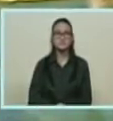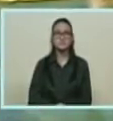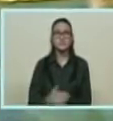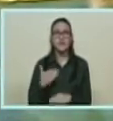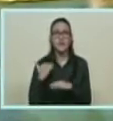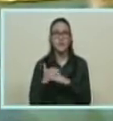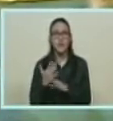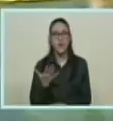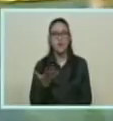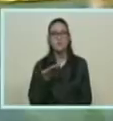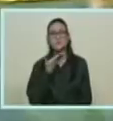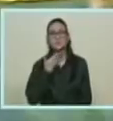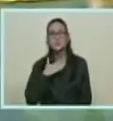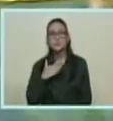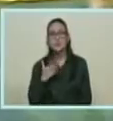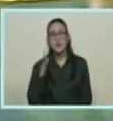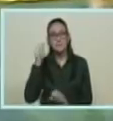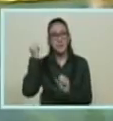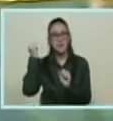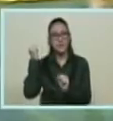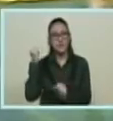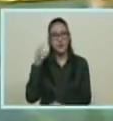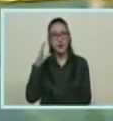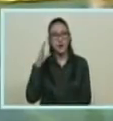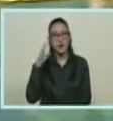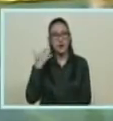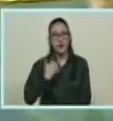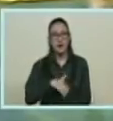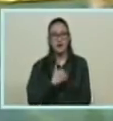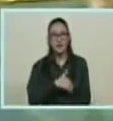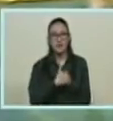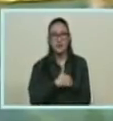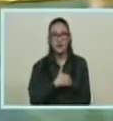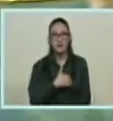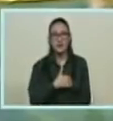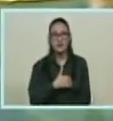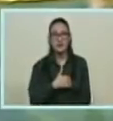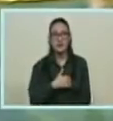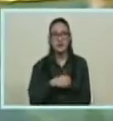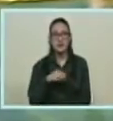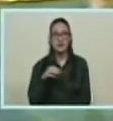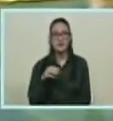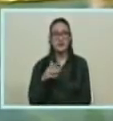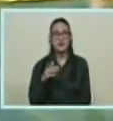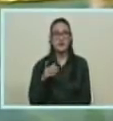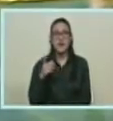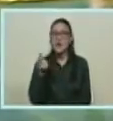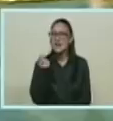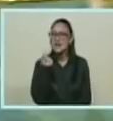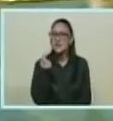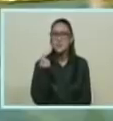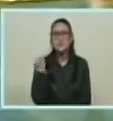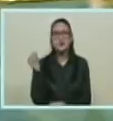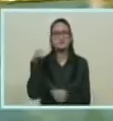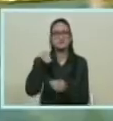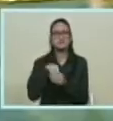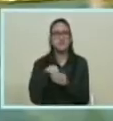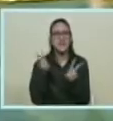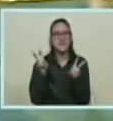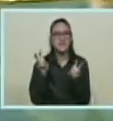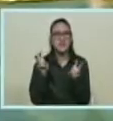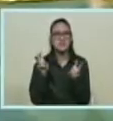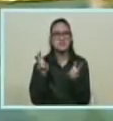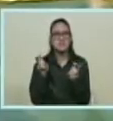Igualmente declararon persona no grata al embajador en Canadá, el mayor general Barriento, que jamás, nunca en la